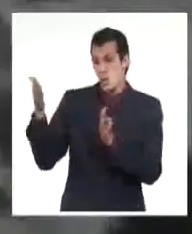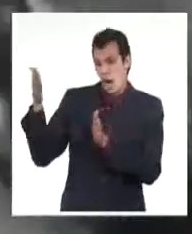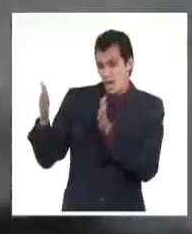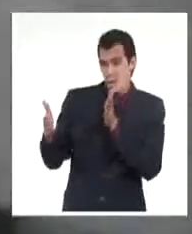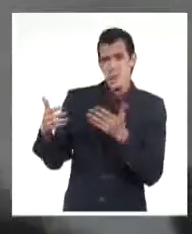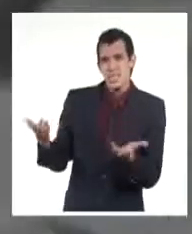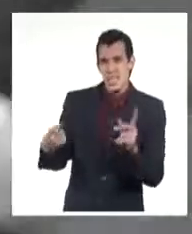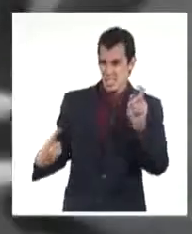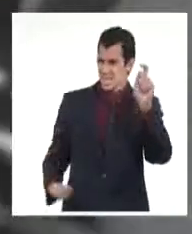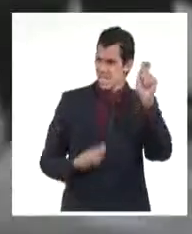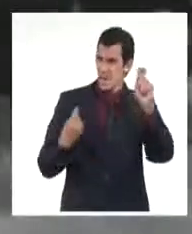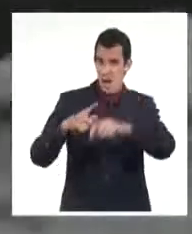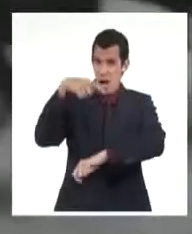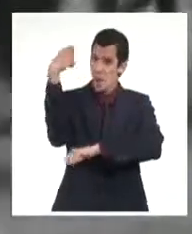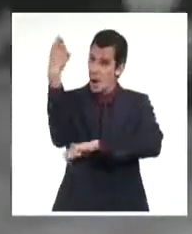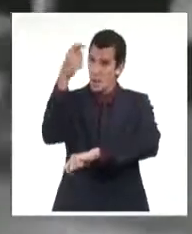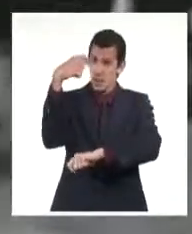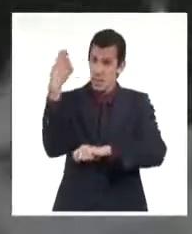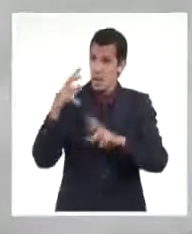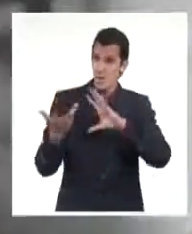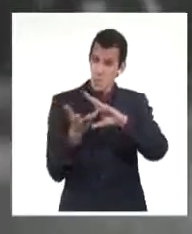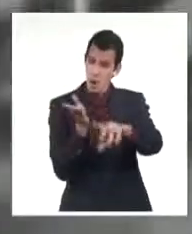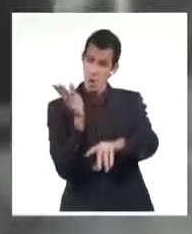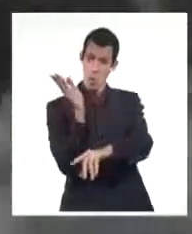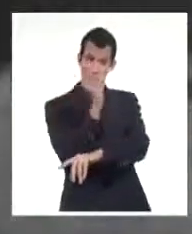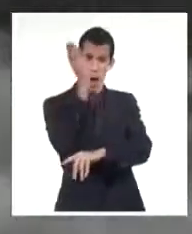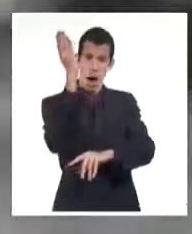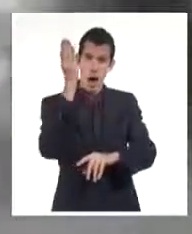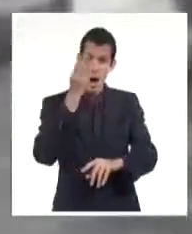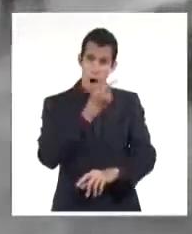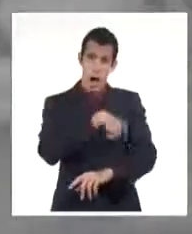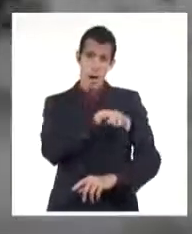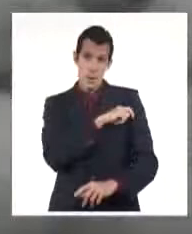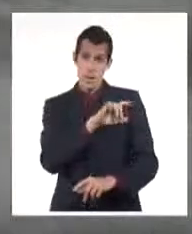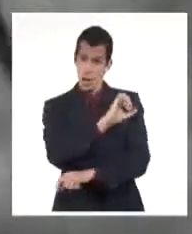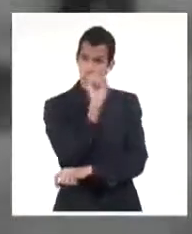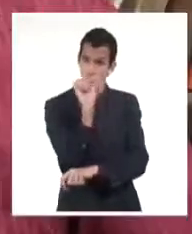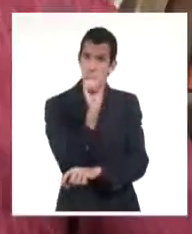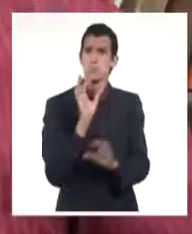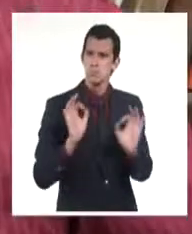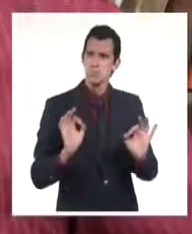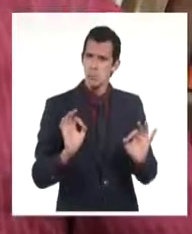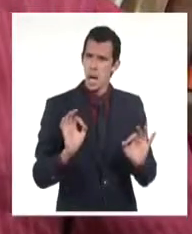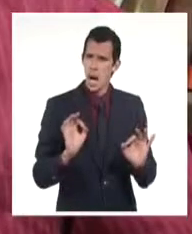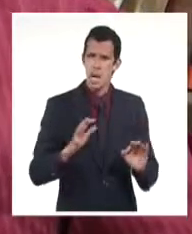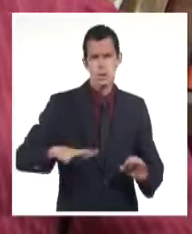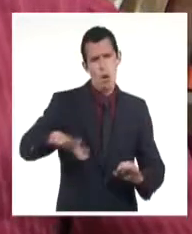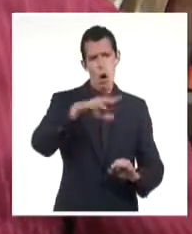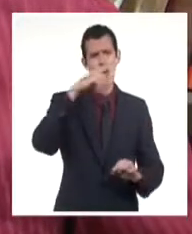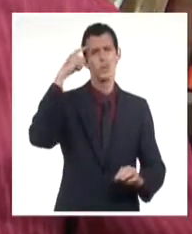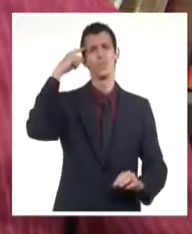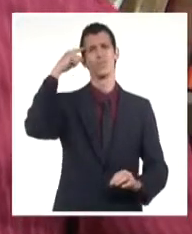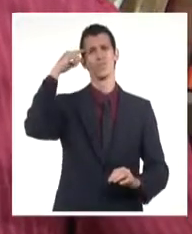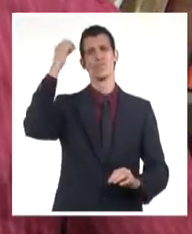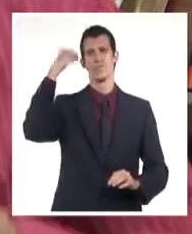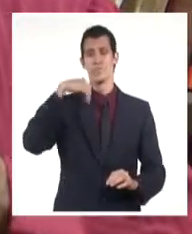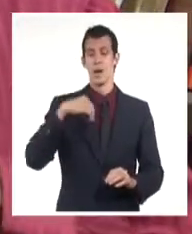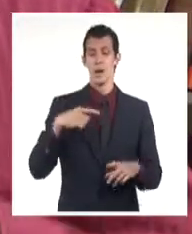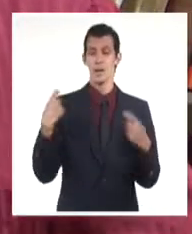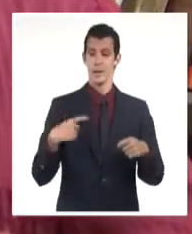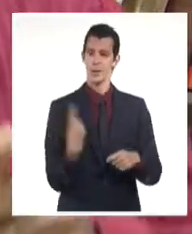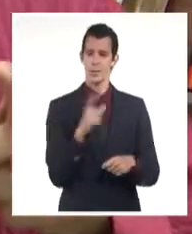empuñaron las armas contra la opresión colonial. Se sabía que era una república lastrada y una república por la que había que seguir luchando